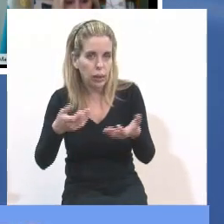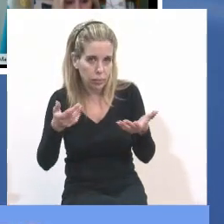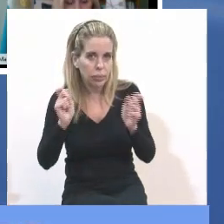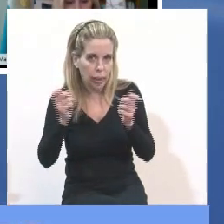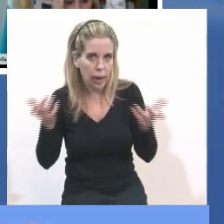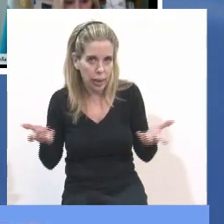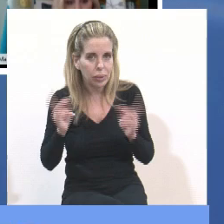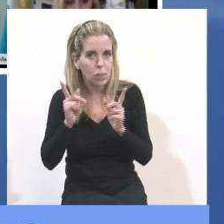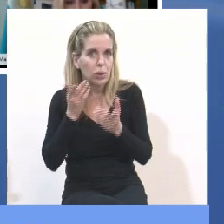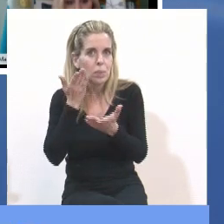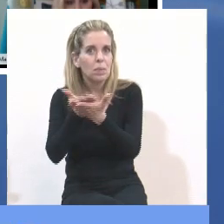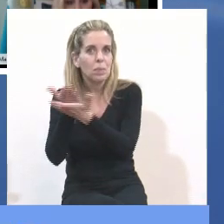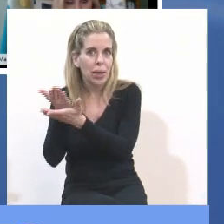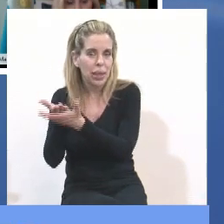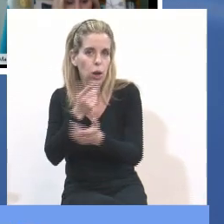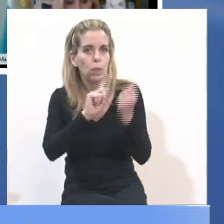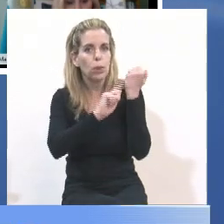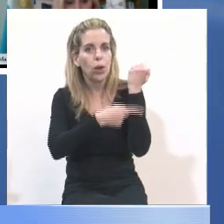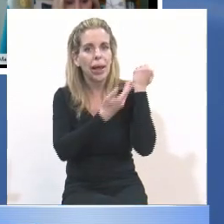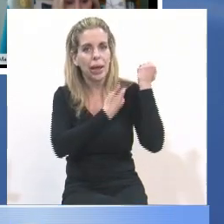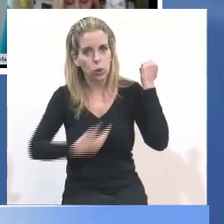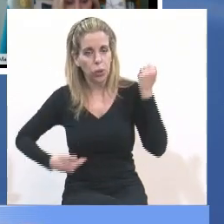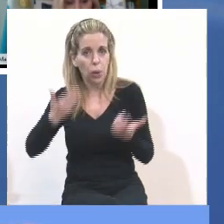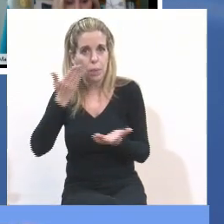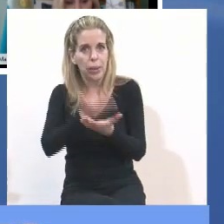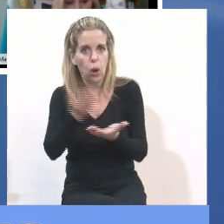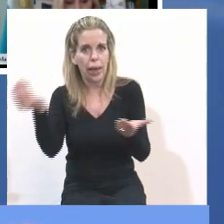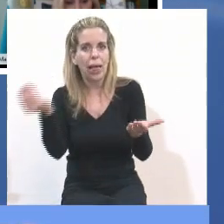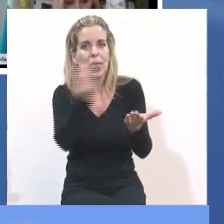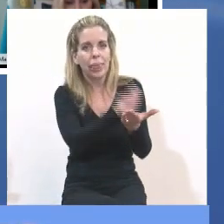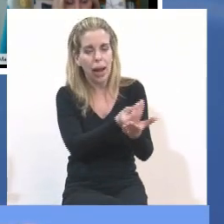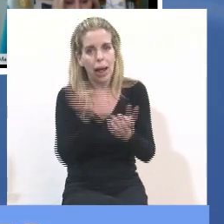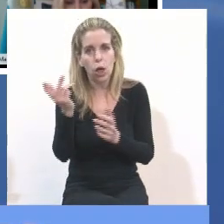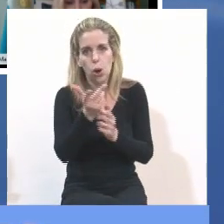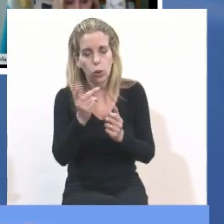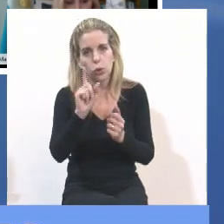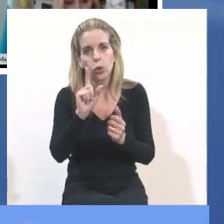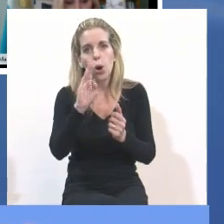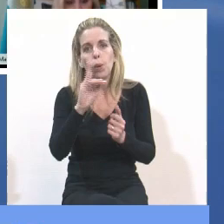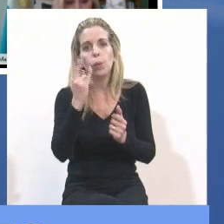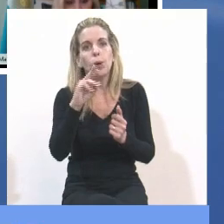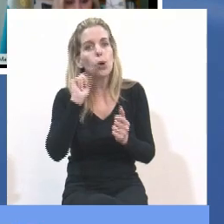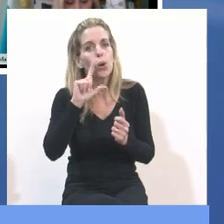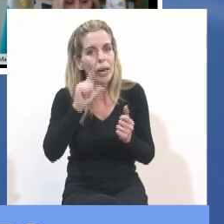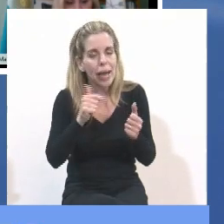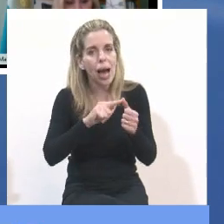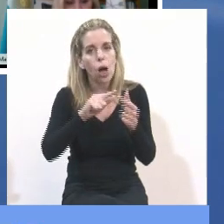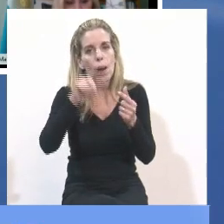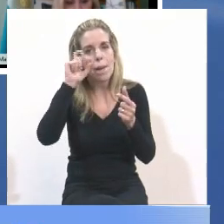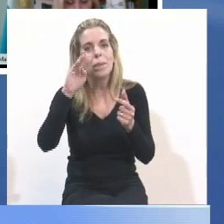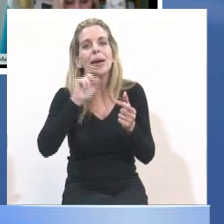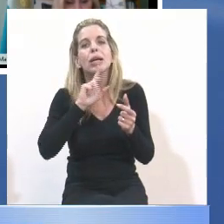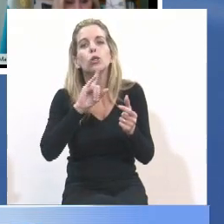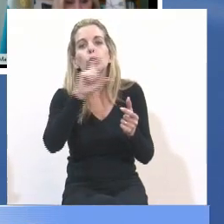el pedido de traslado que ha hecho el Ejecutivo Nacional, de los magistrados Bruglia, Bertuzzi y